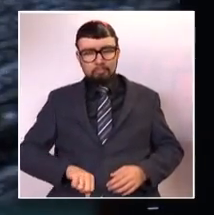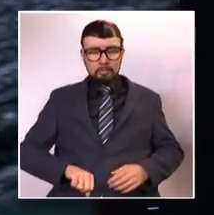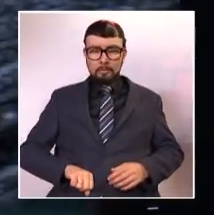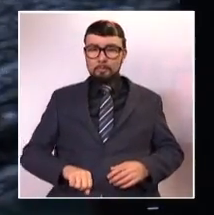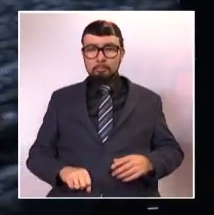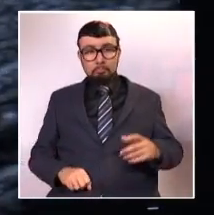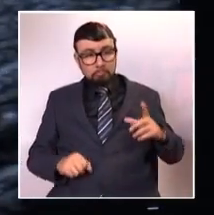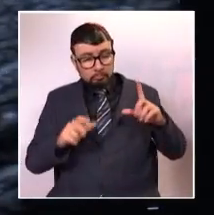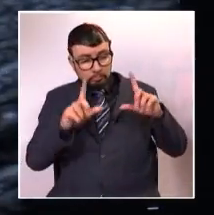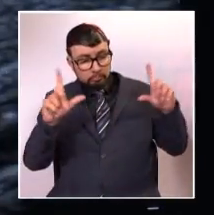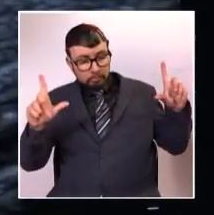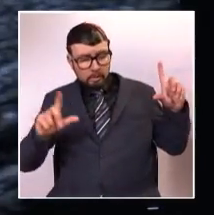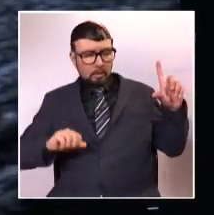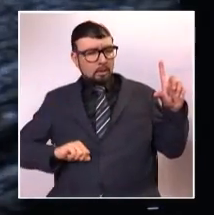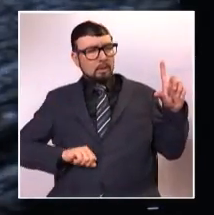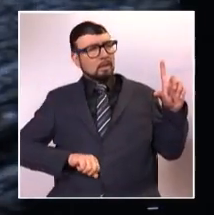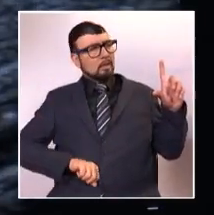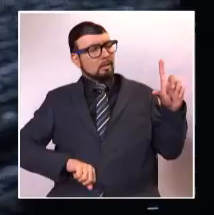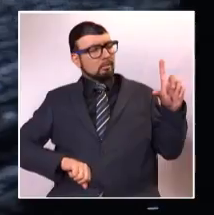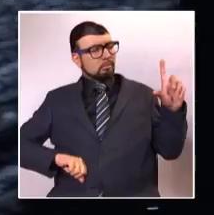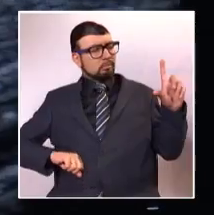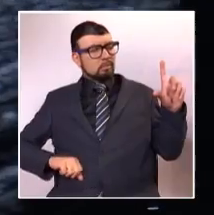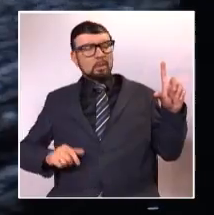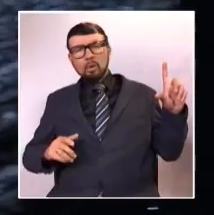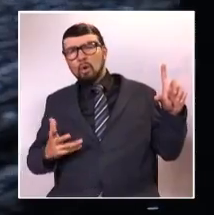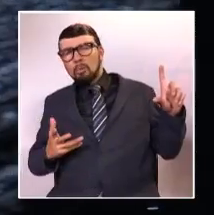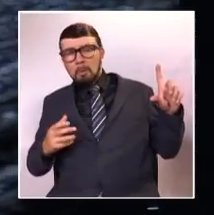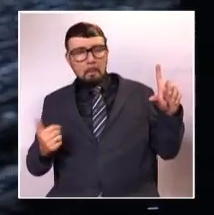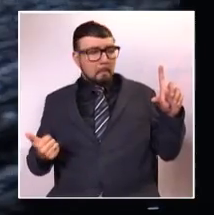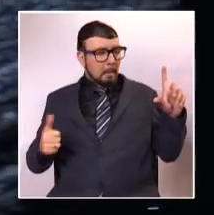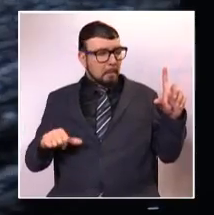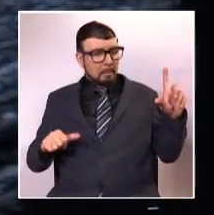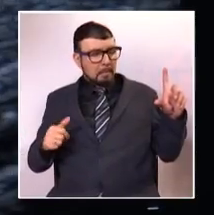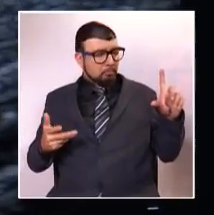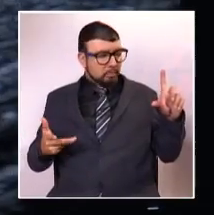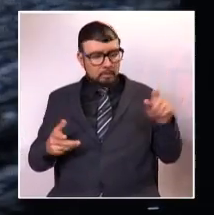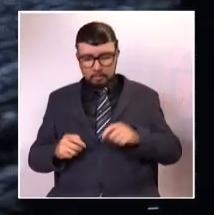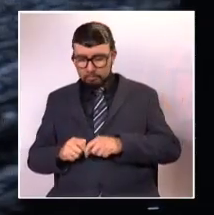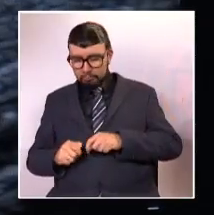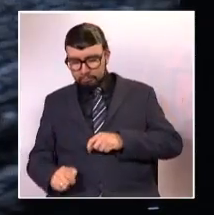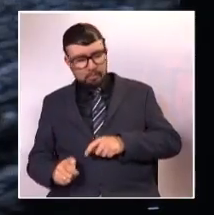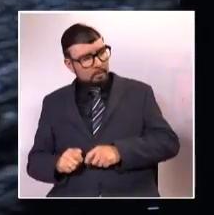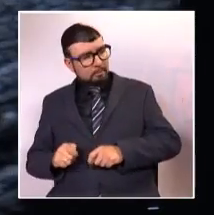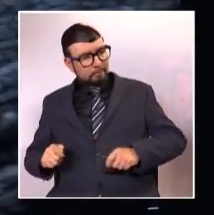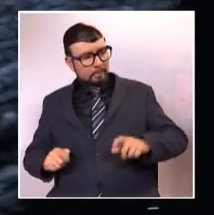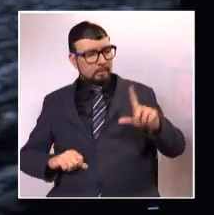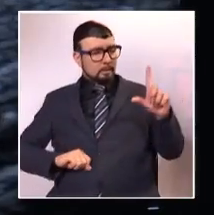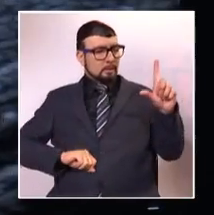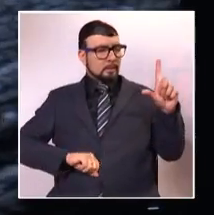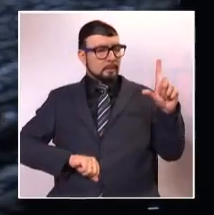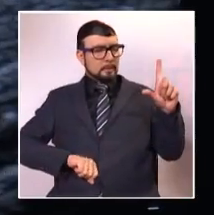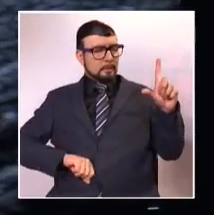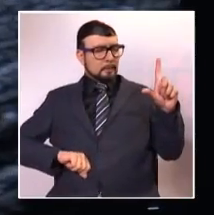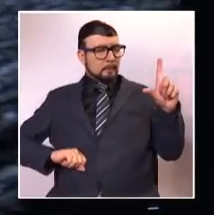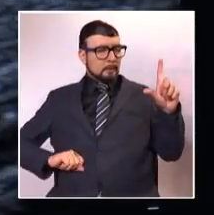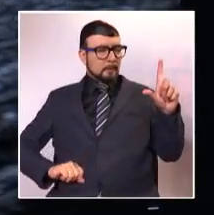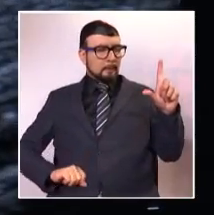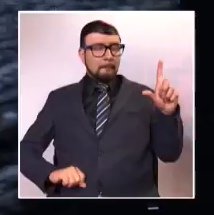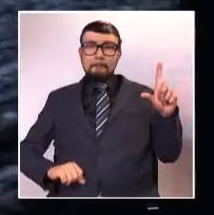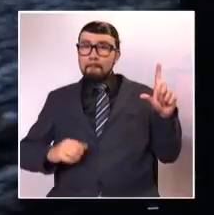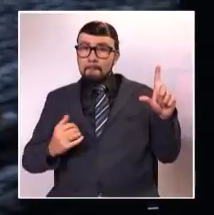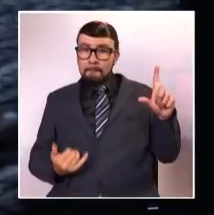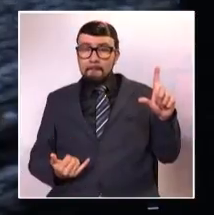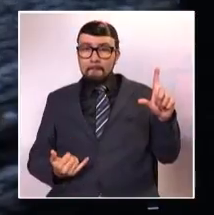Vemos también cómo está la ecogenicidad de este lado izquierdo, ¿sí? Y aquí tenemos hacia la parte,